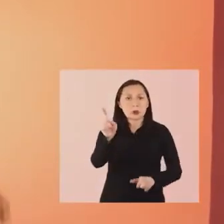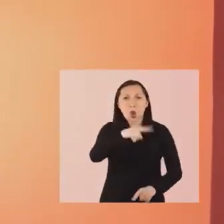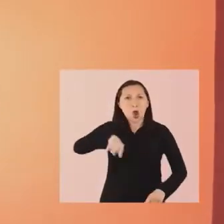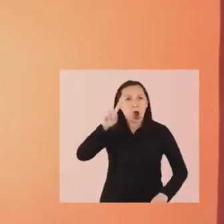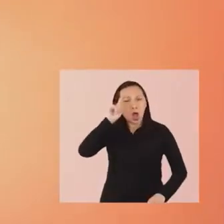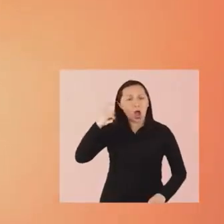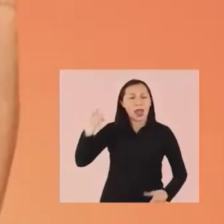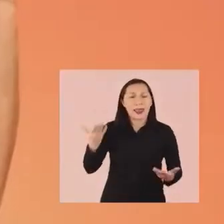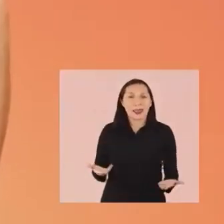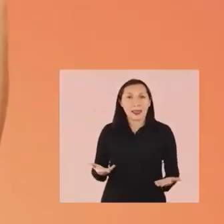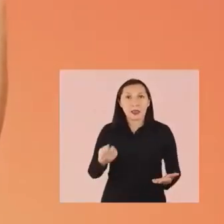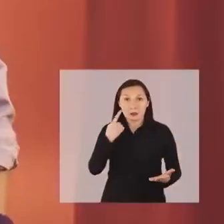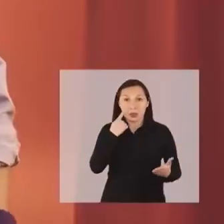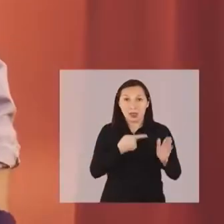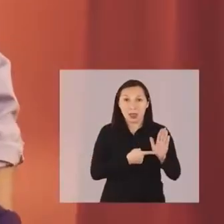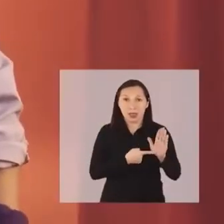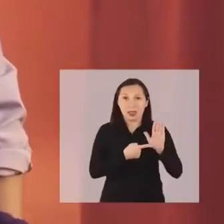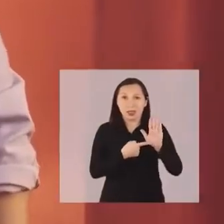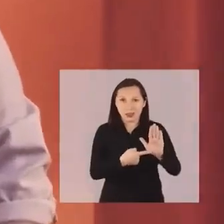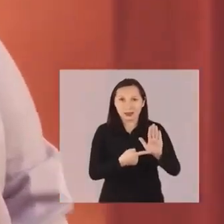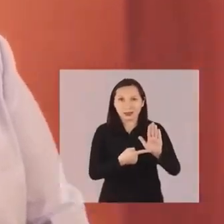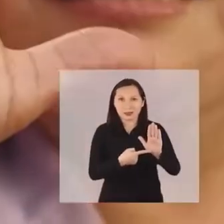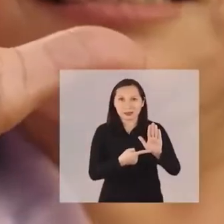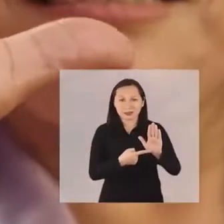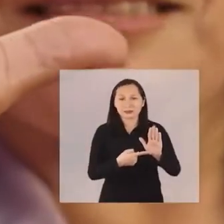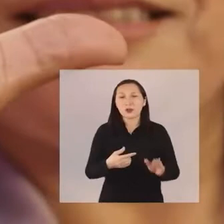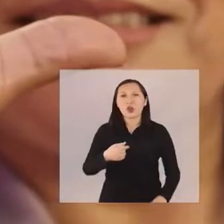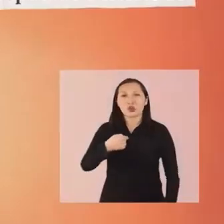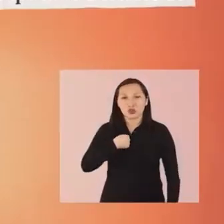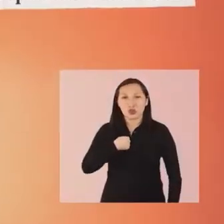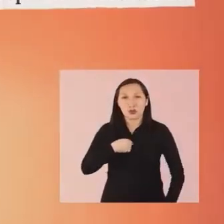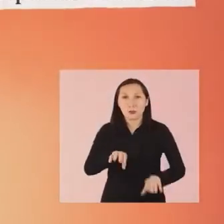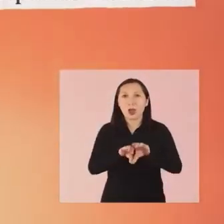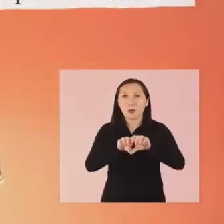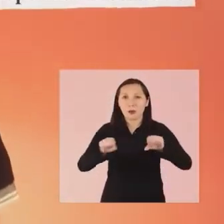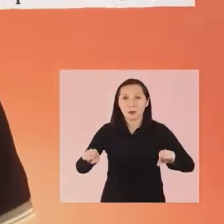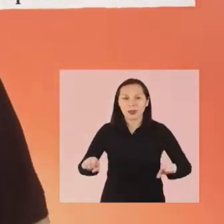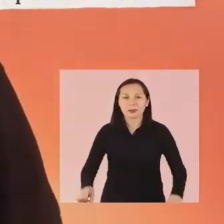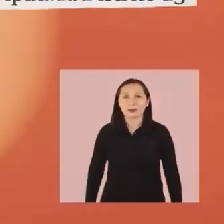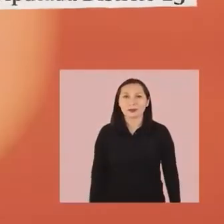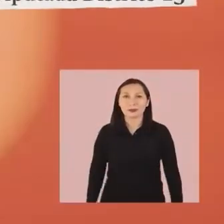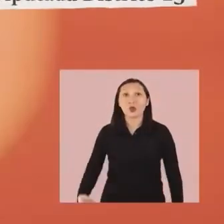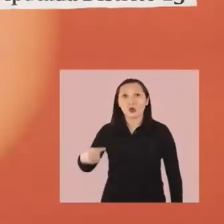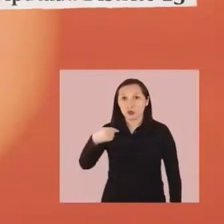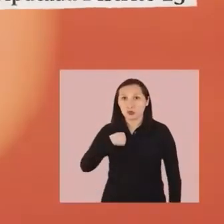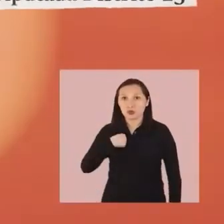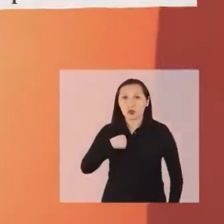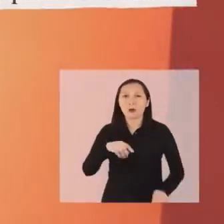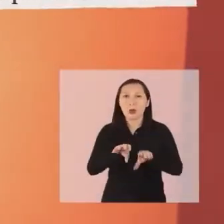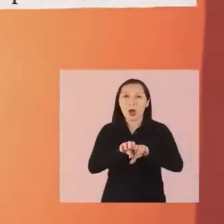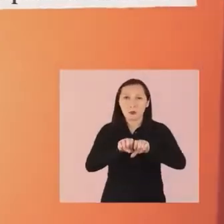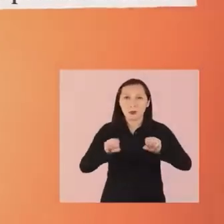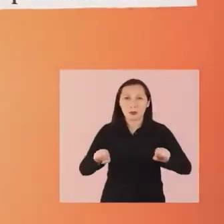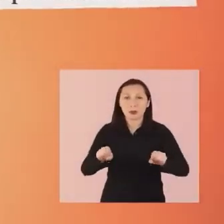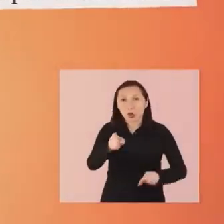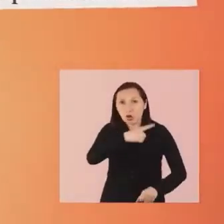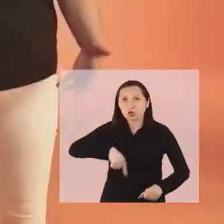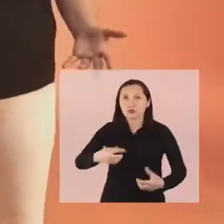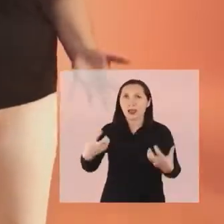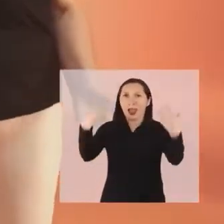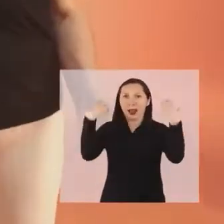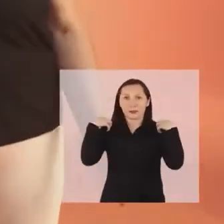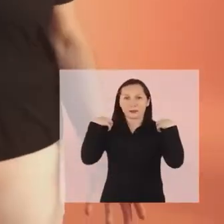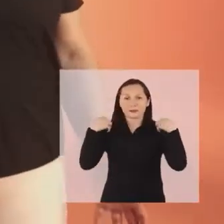Nadie lo creía. Y ahí tienen. Yo me comprometo. Yo me